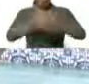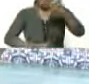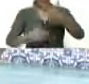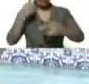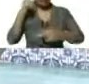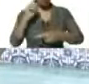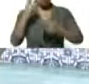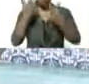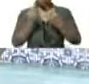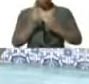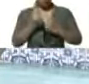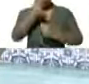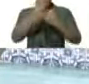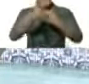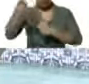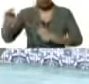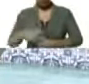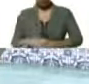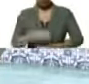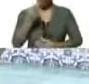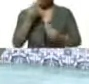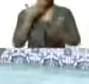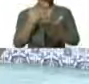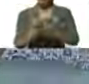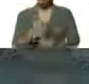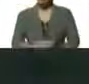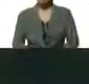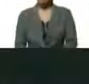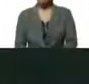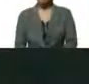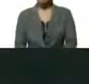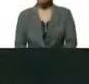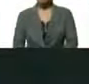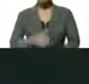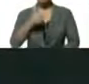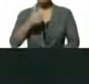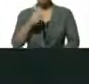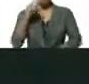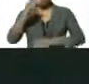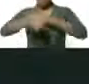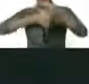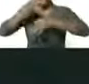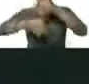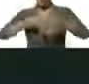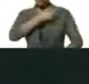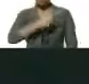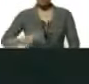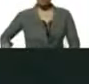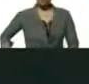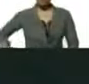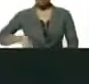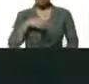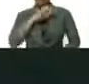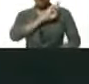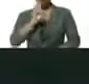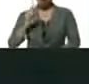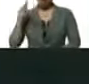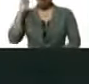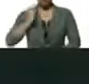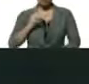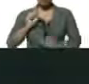por número de habitantes. Muchísimas gracias. Bien, han sido las declaraciones de la vicepresidenta ejecutiva de la República.